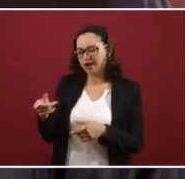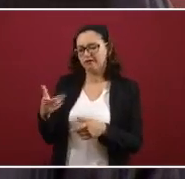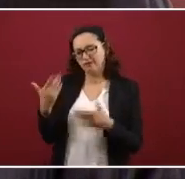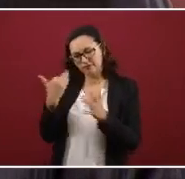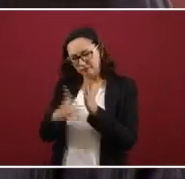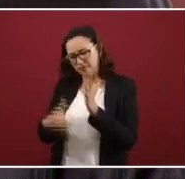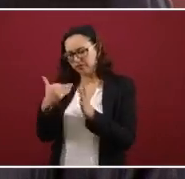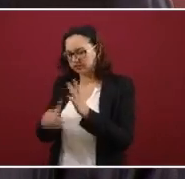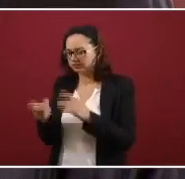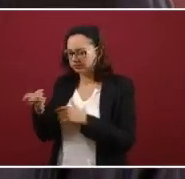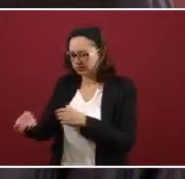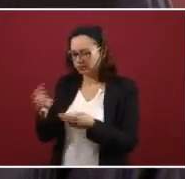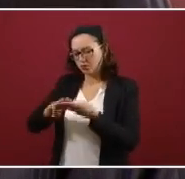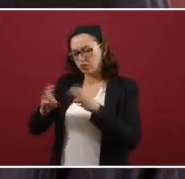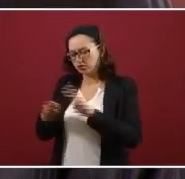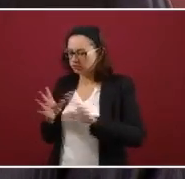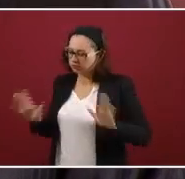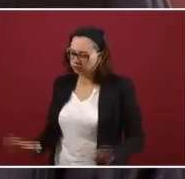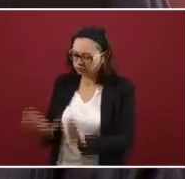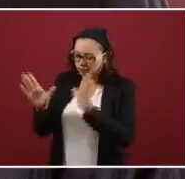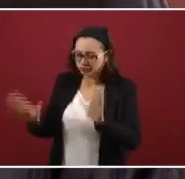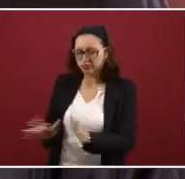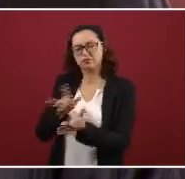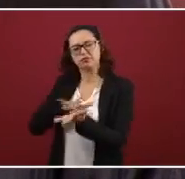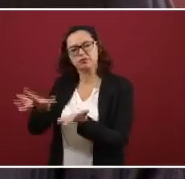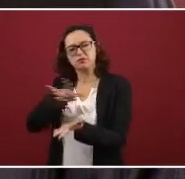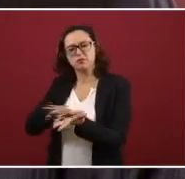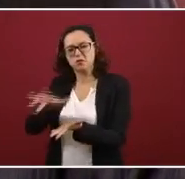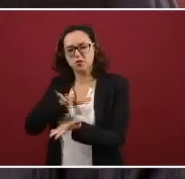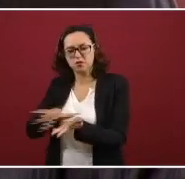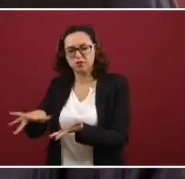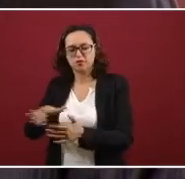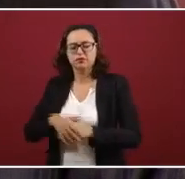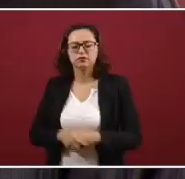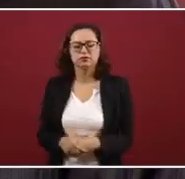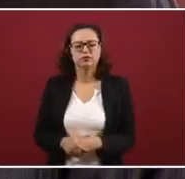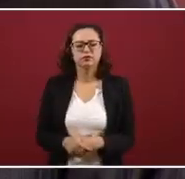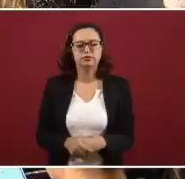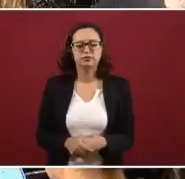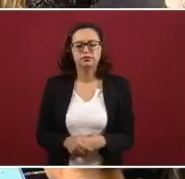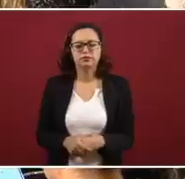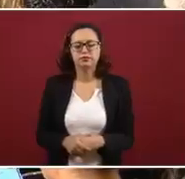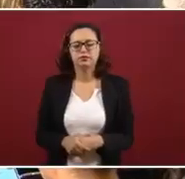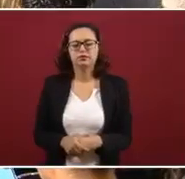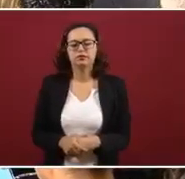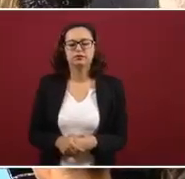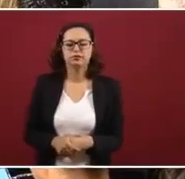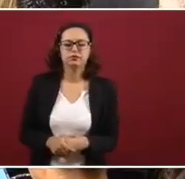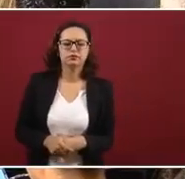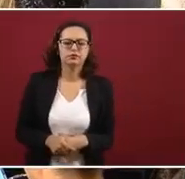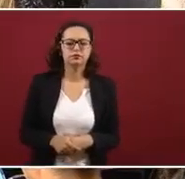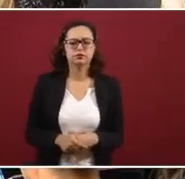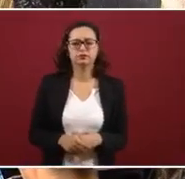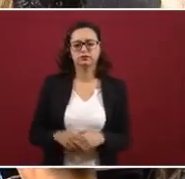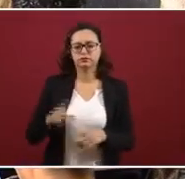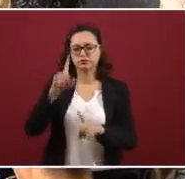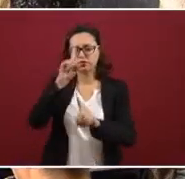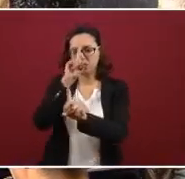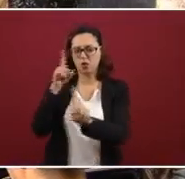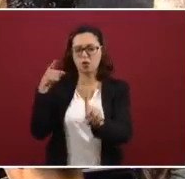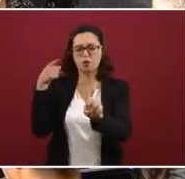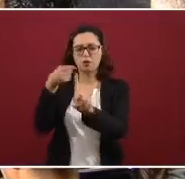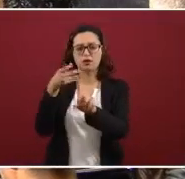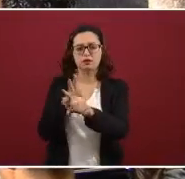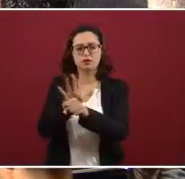origen de los migrantes, con la idea de que